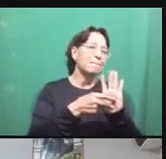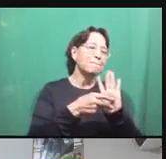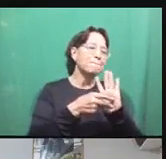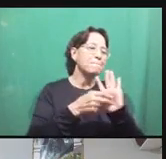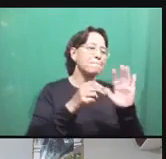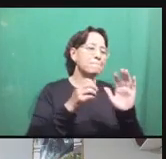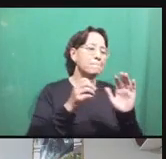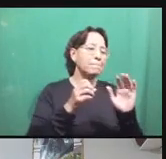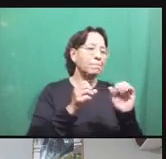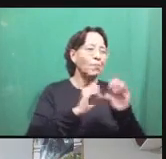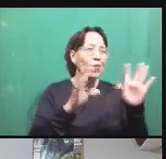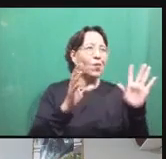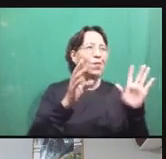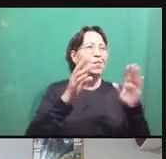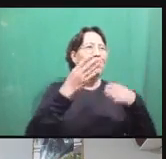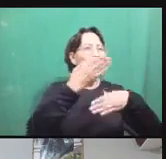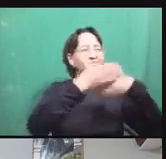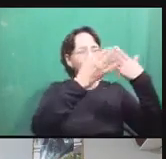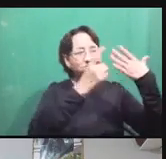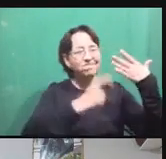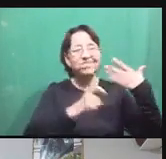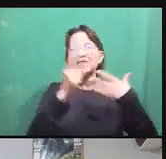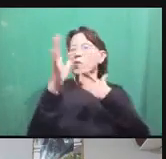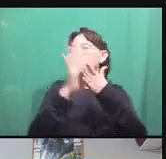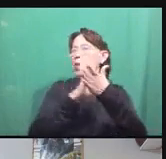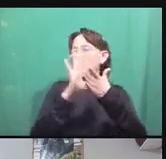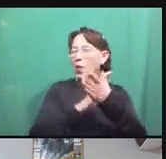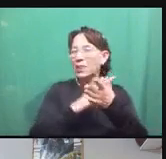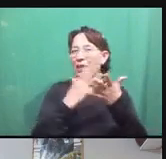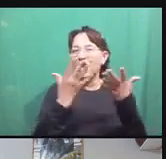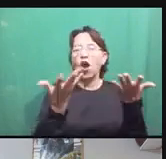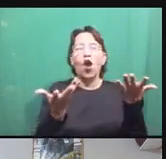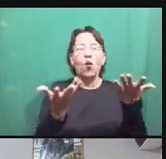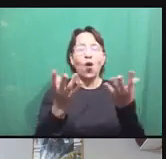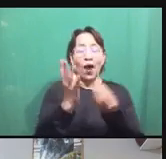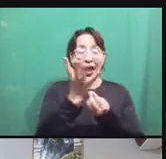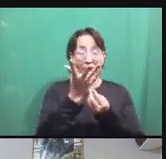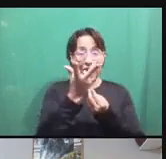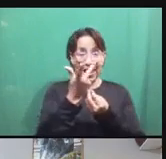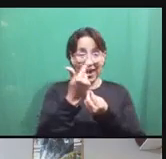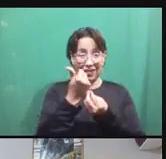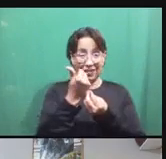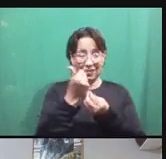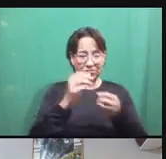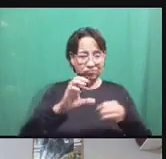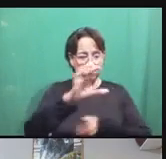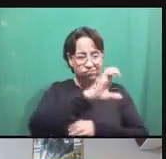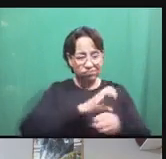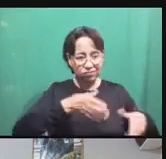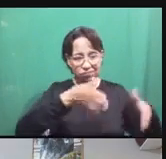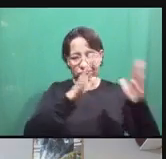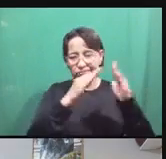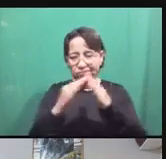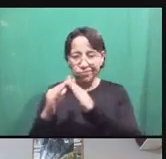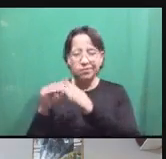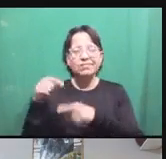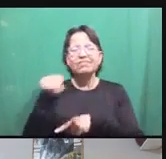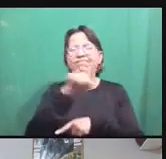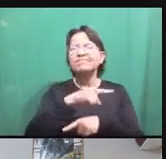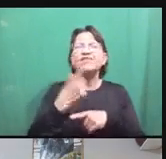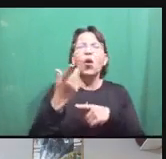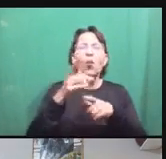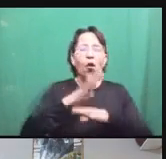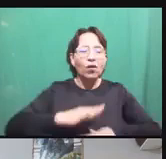es el muralismo? Y también que nos cuentes un poco cómo el arte urbano potencializa o reconfigura los